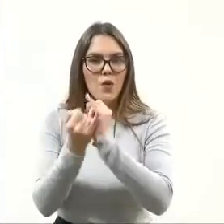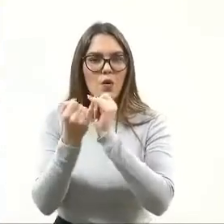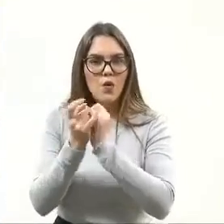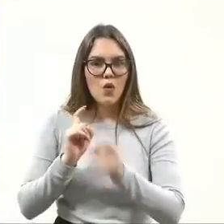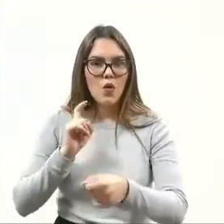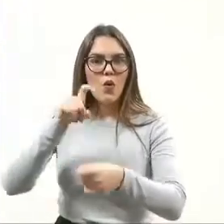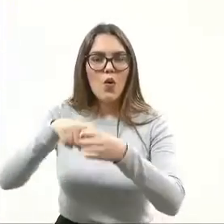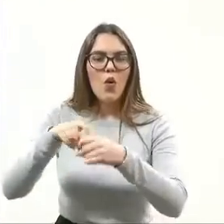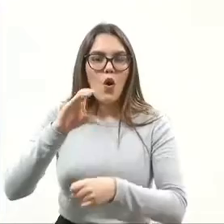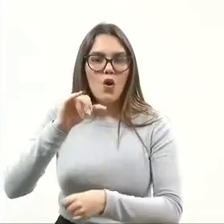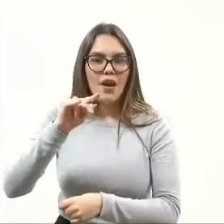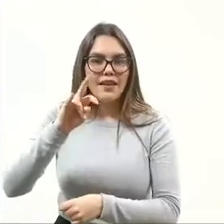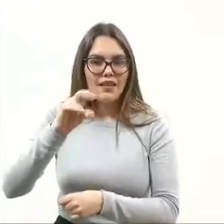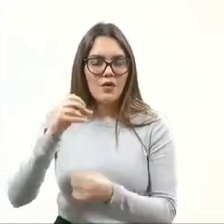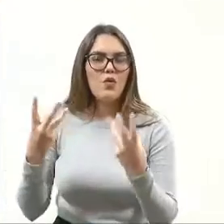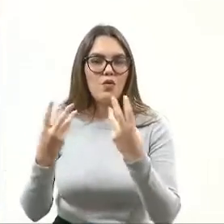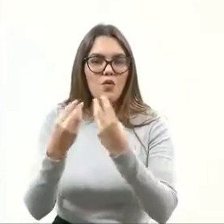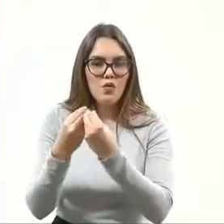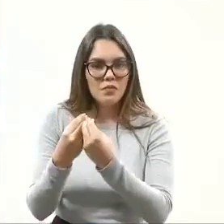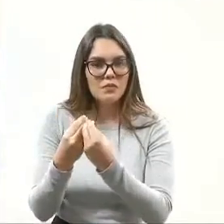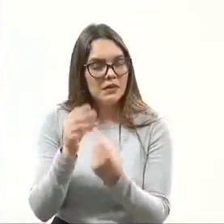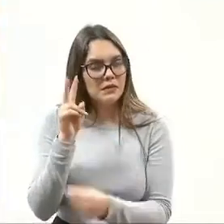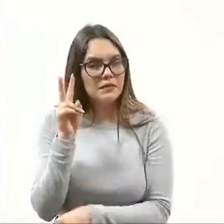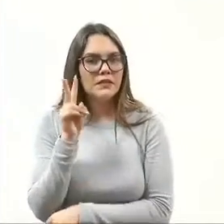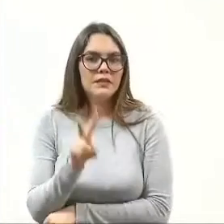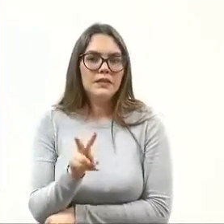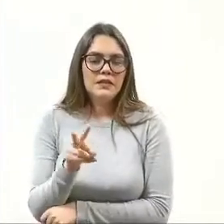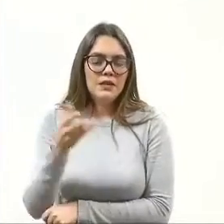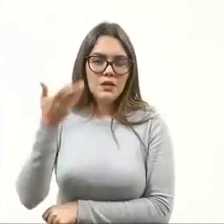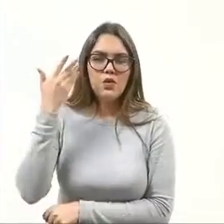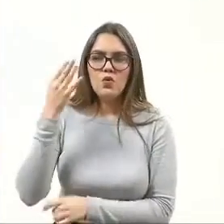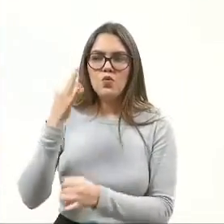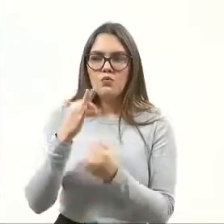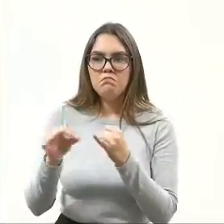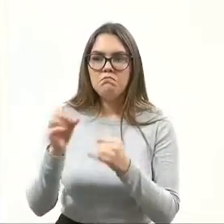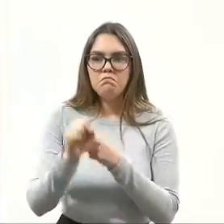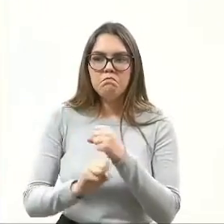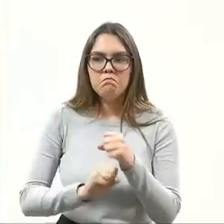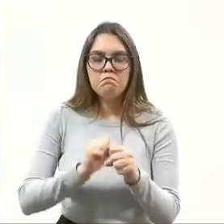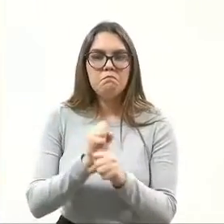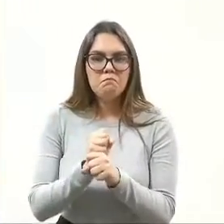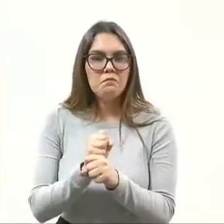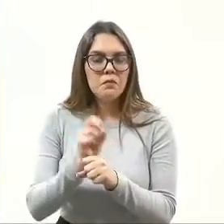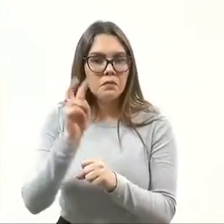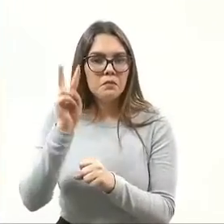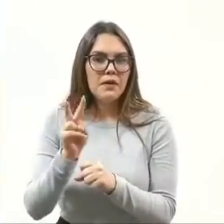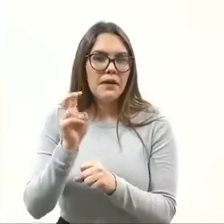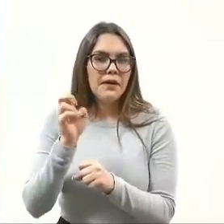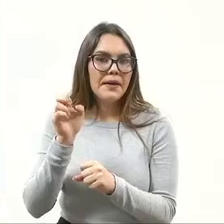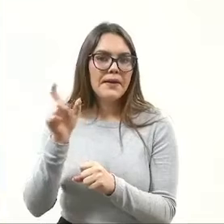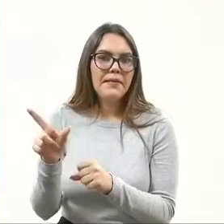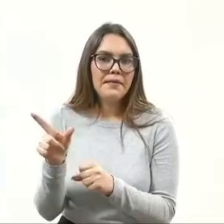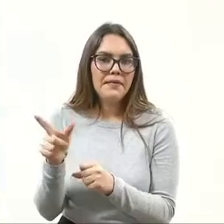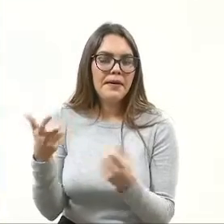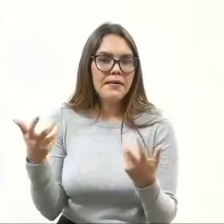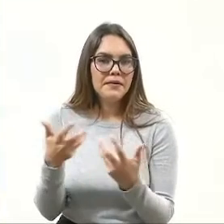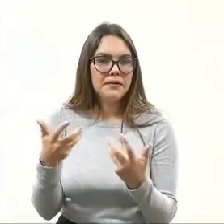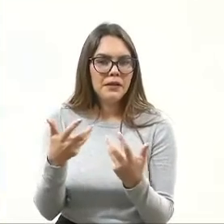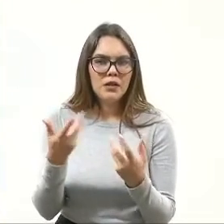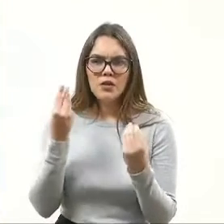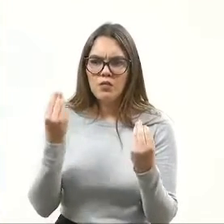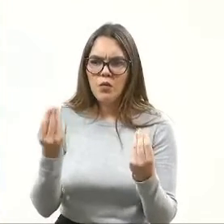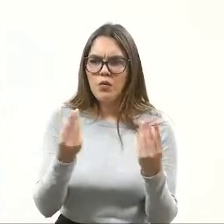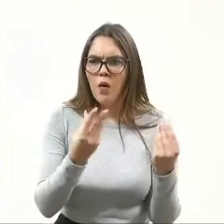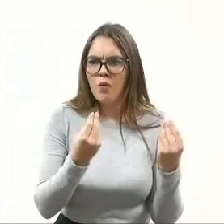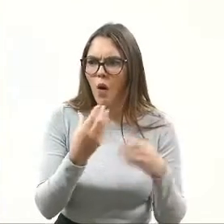un programa que en los últimos años esté realmente hecho muchísimas cosas